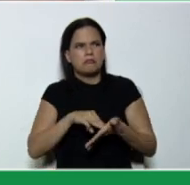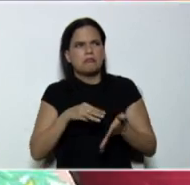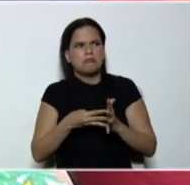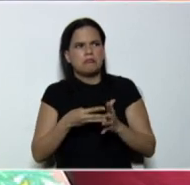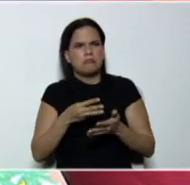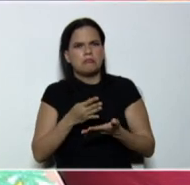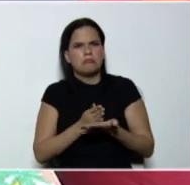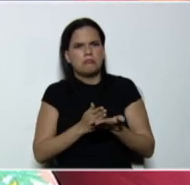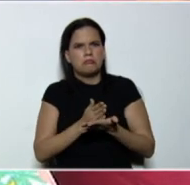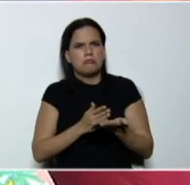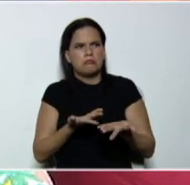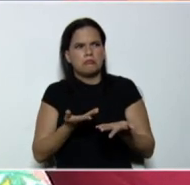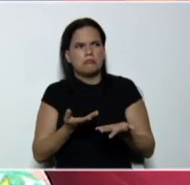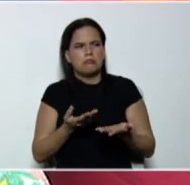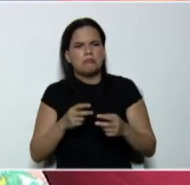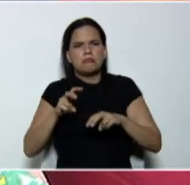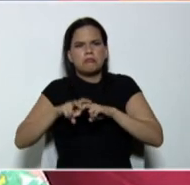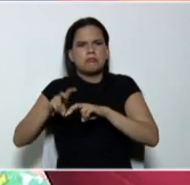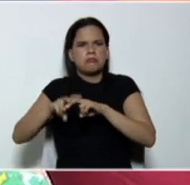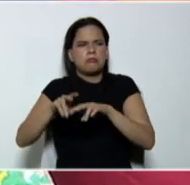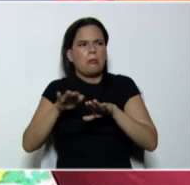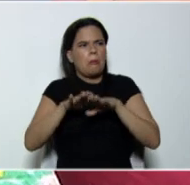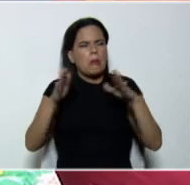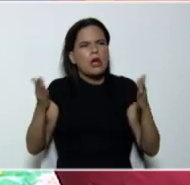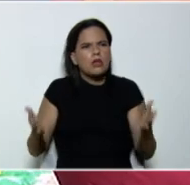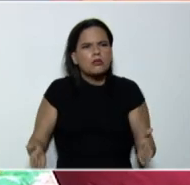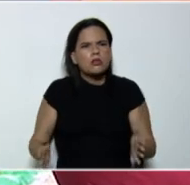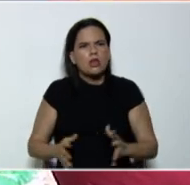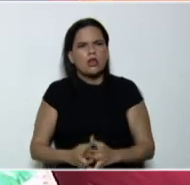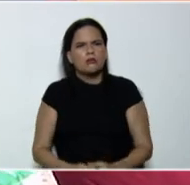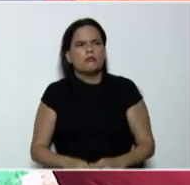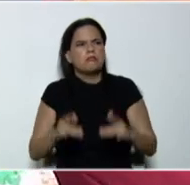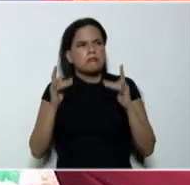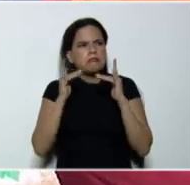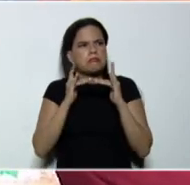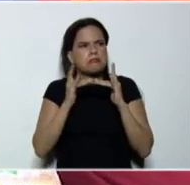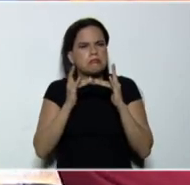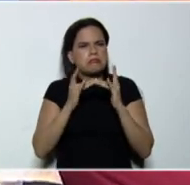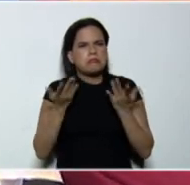cubiertos, muebles, mesas, la cama.